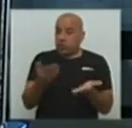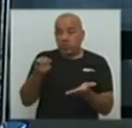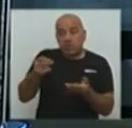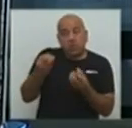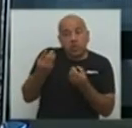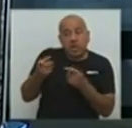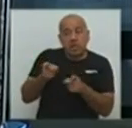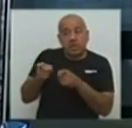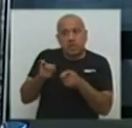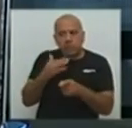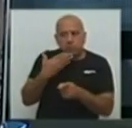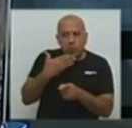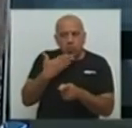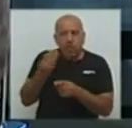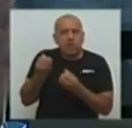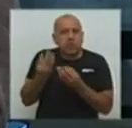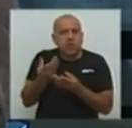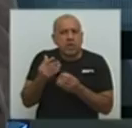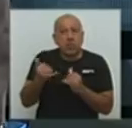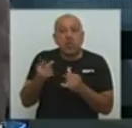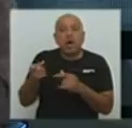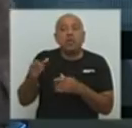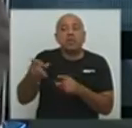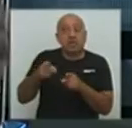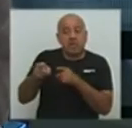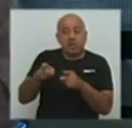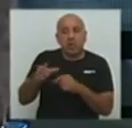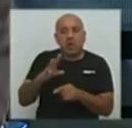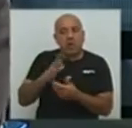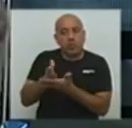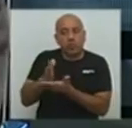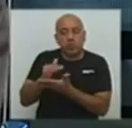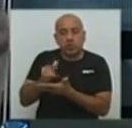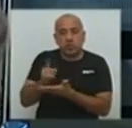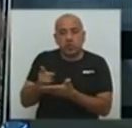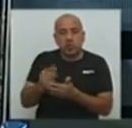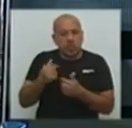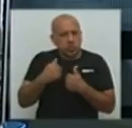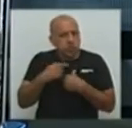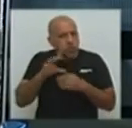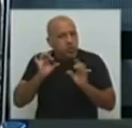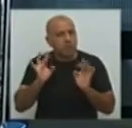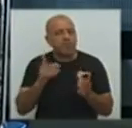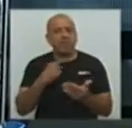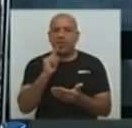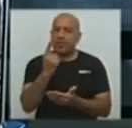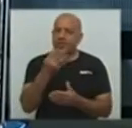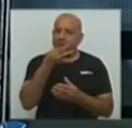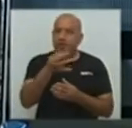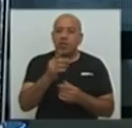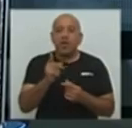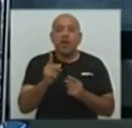porque peñarol nos juega bien y bengoetxea tiene haber conseguido no y tiene que seguir o no yo solamente quiero plantearles un dato que alguien me diga